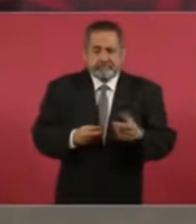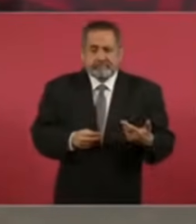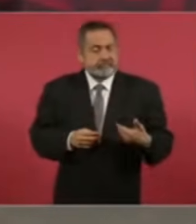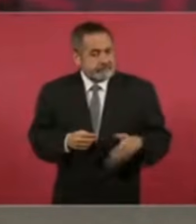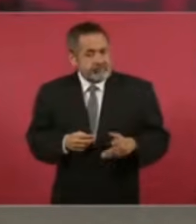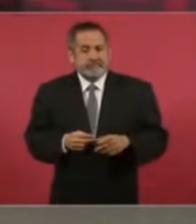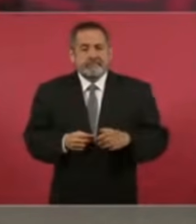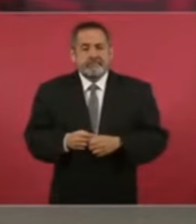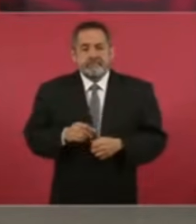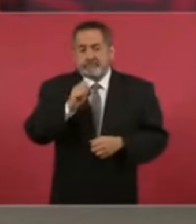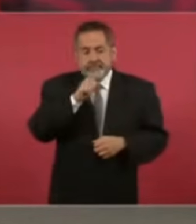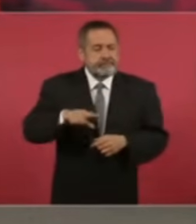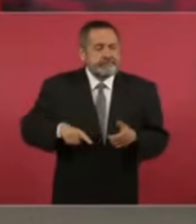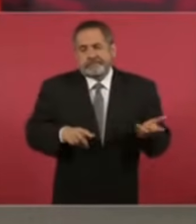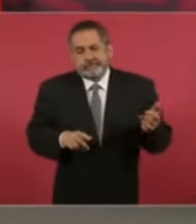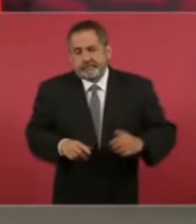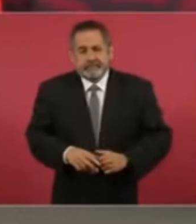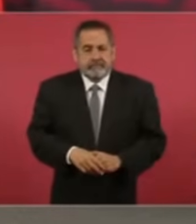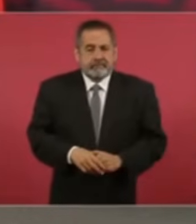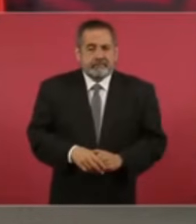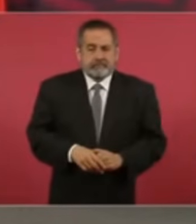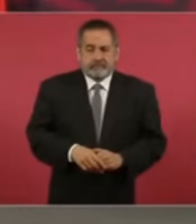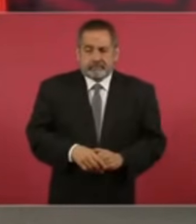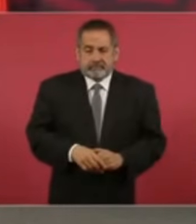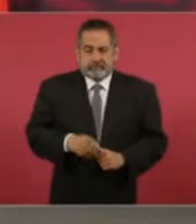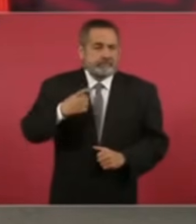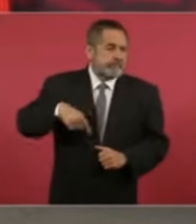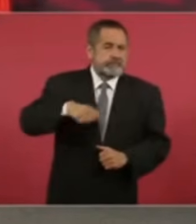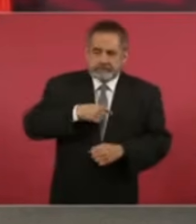también el gobierno, lo estamos padeciendo